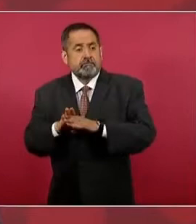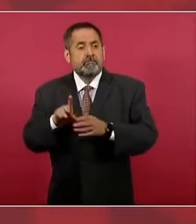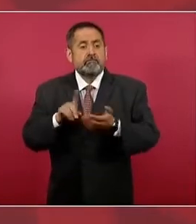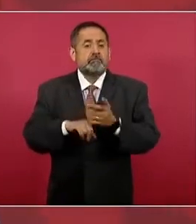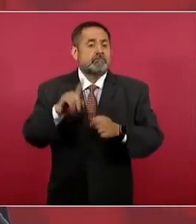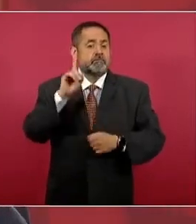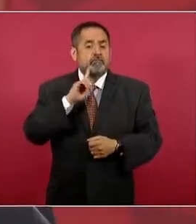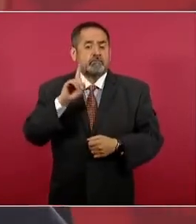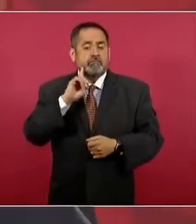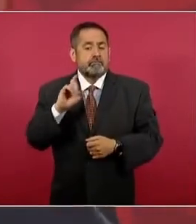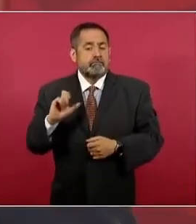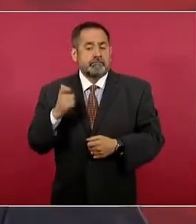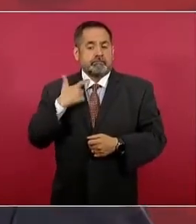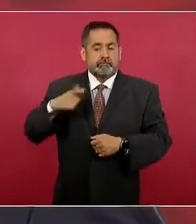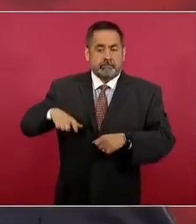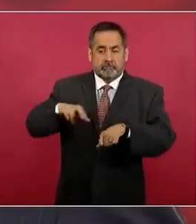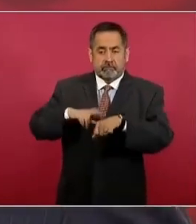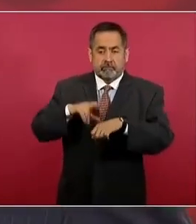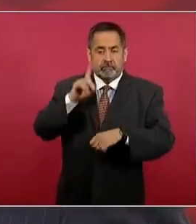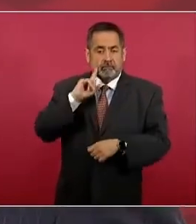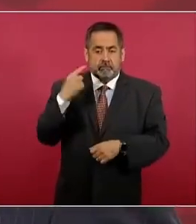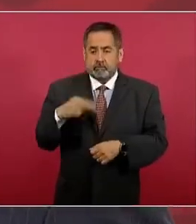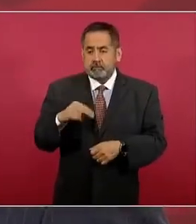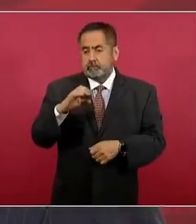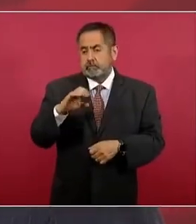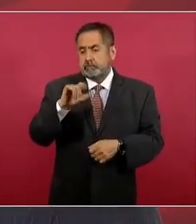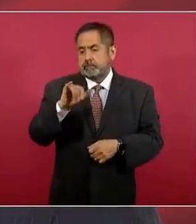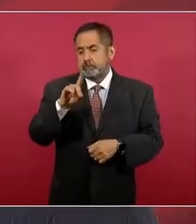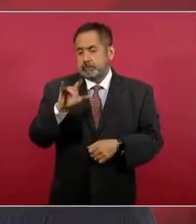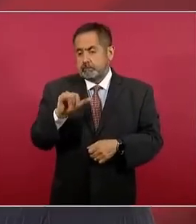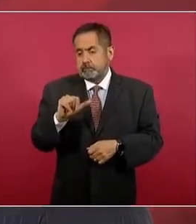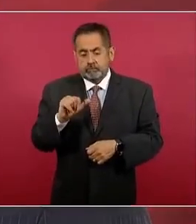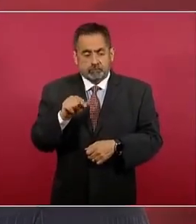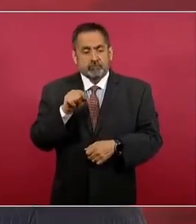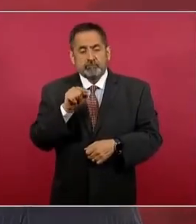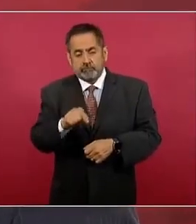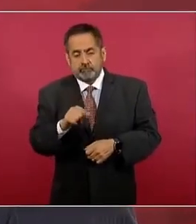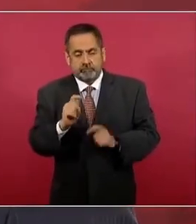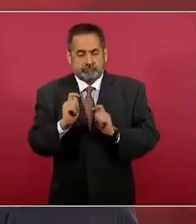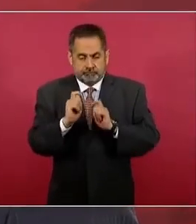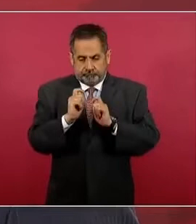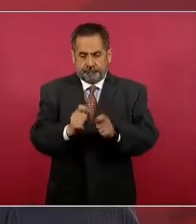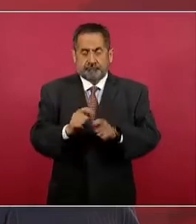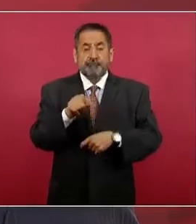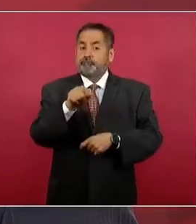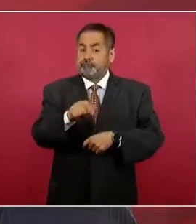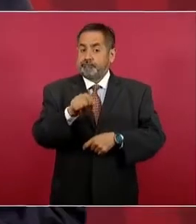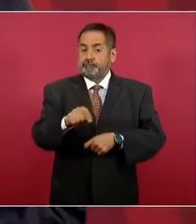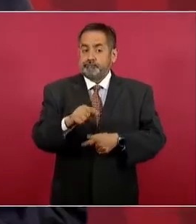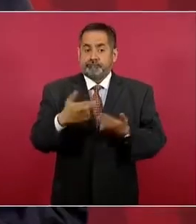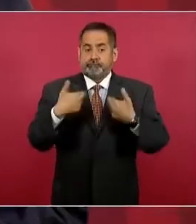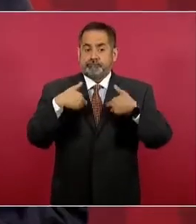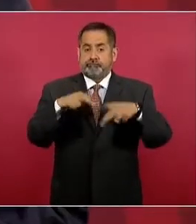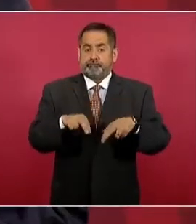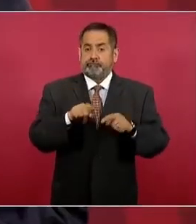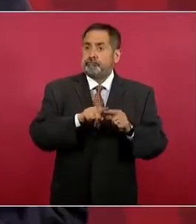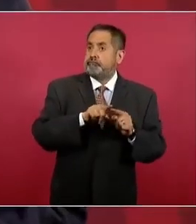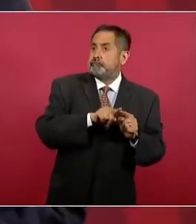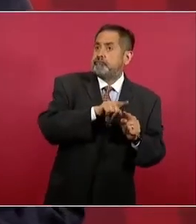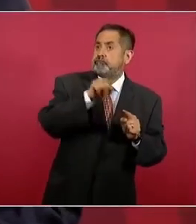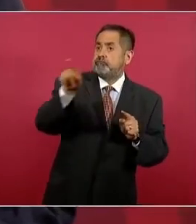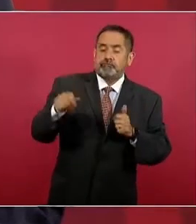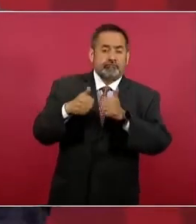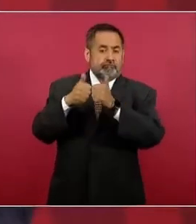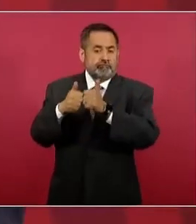exgobernadora Claudia Pavlovich para ir a representar al consulado de